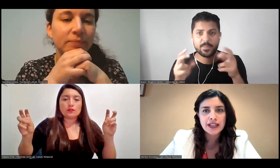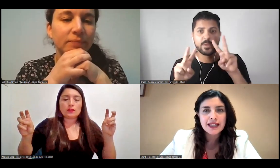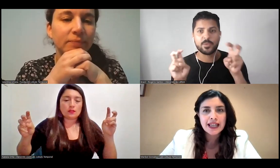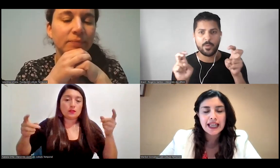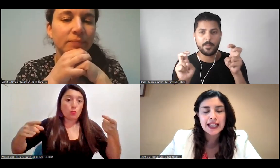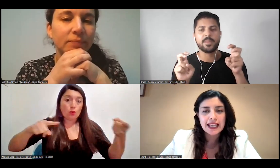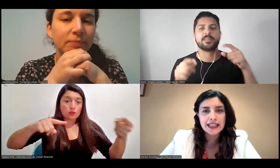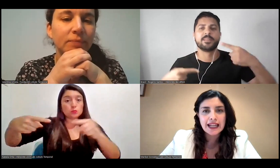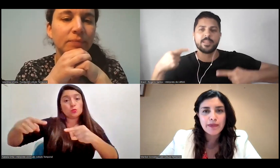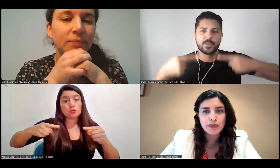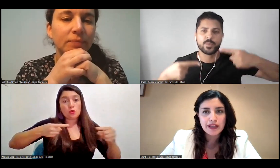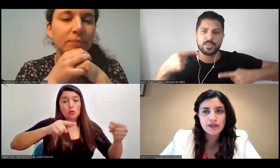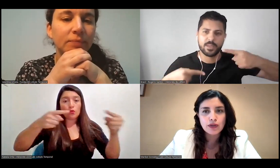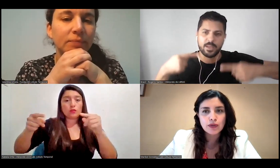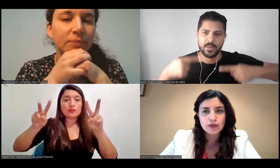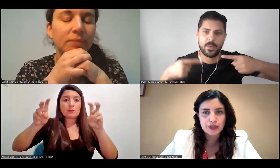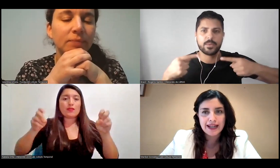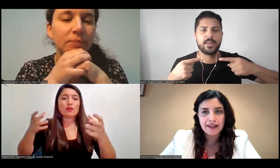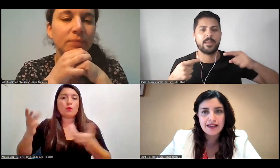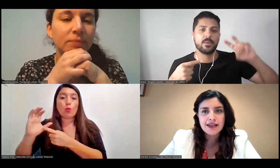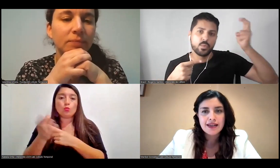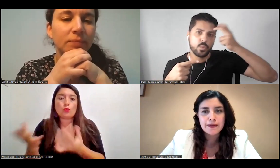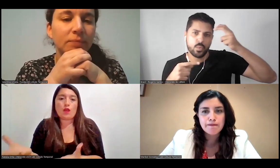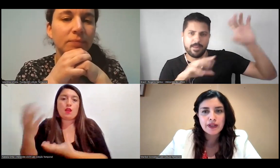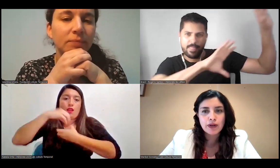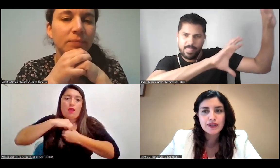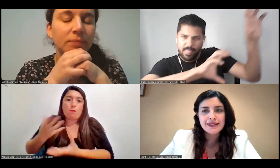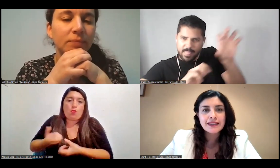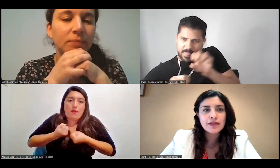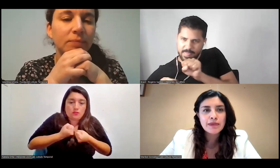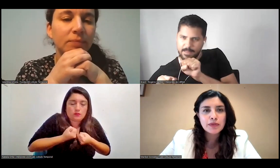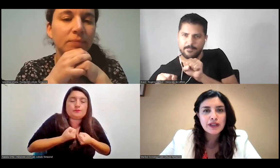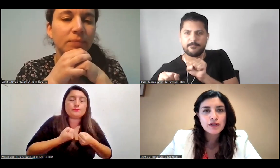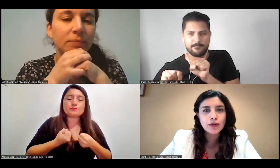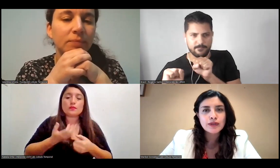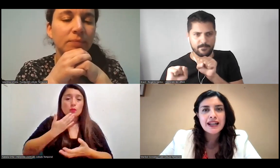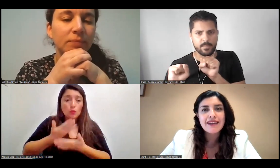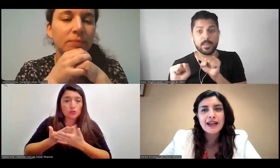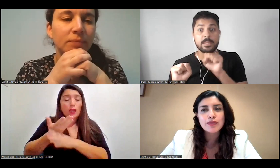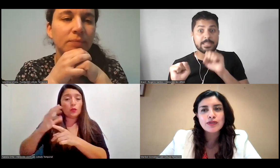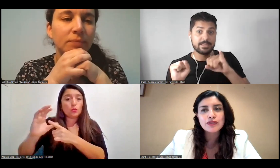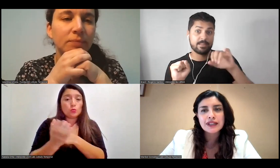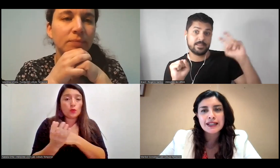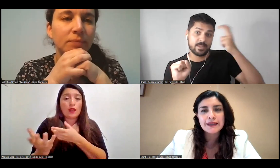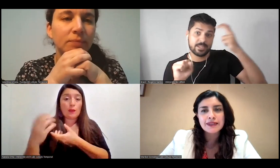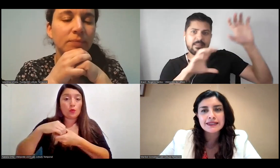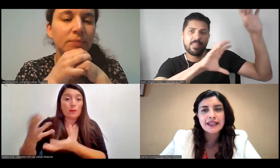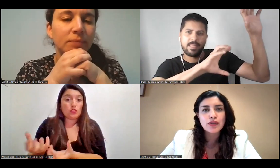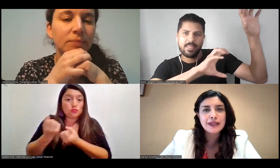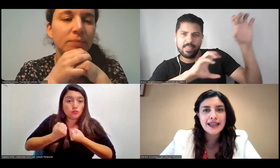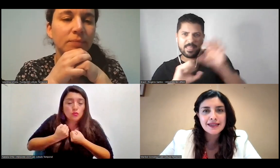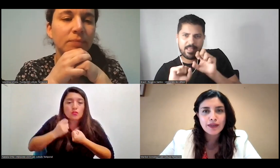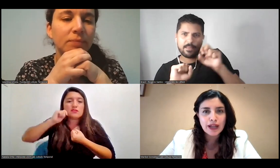discusión de la apropiación cultural. Cuando existe una apropiación cultural hablamos de